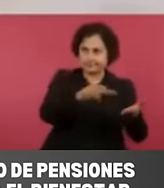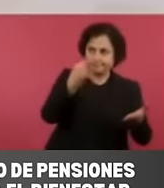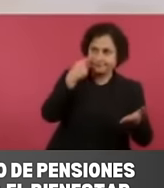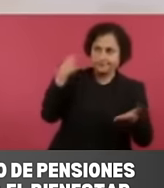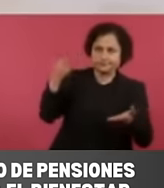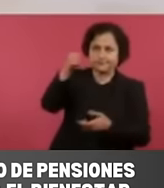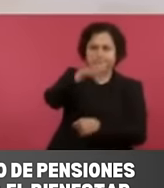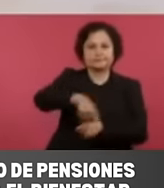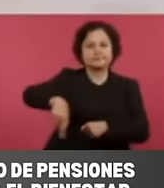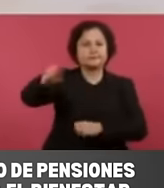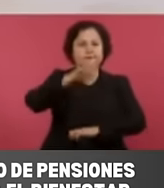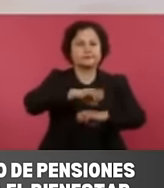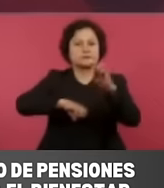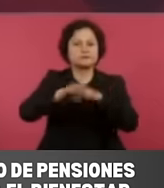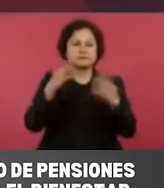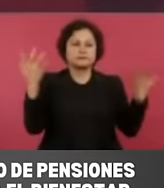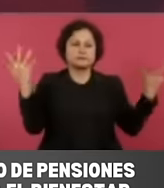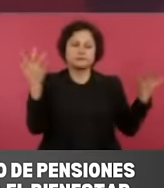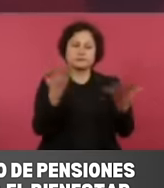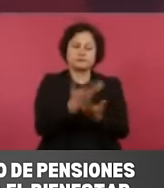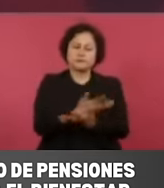los mismos empresarios